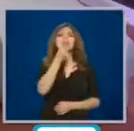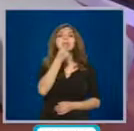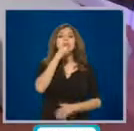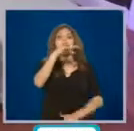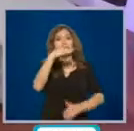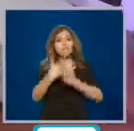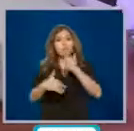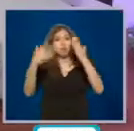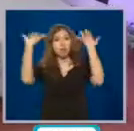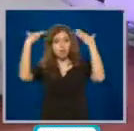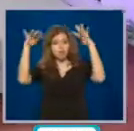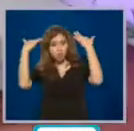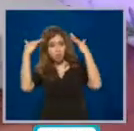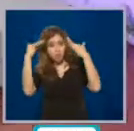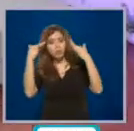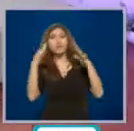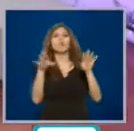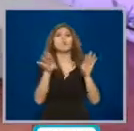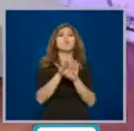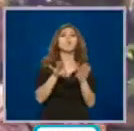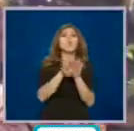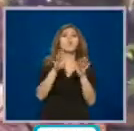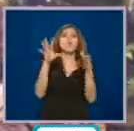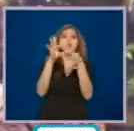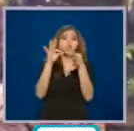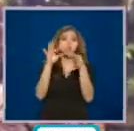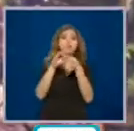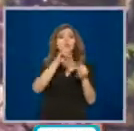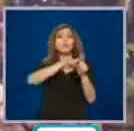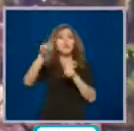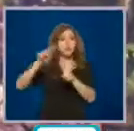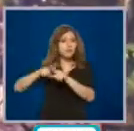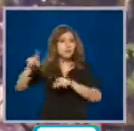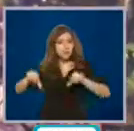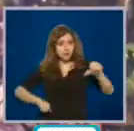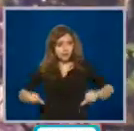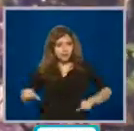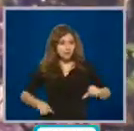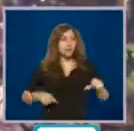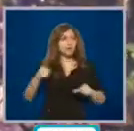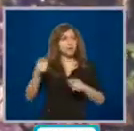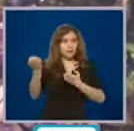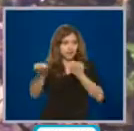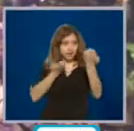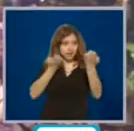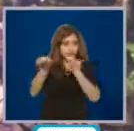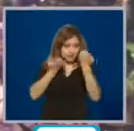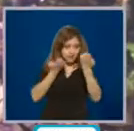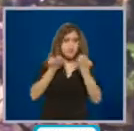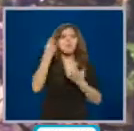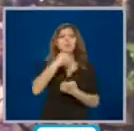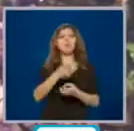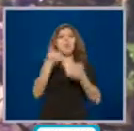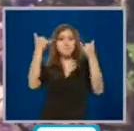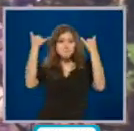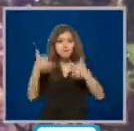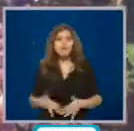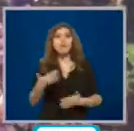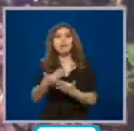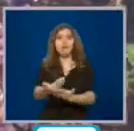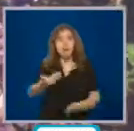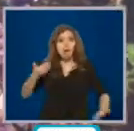actividad. tampoco, o sea, nos repercute igual, actividad física muy, muy, muy intensa antes de dormir